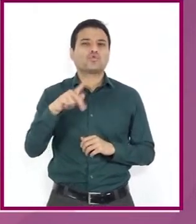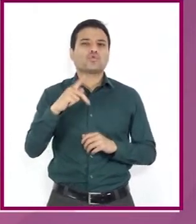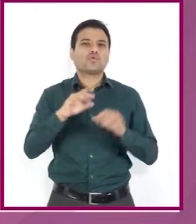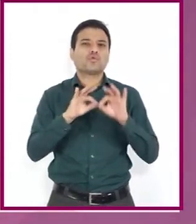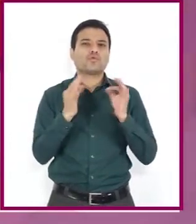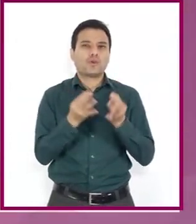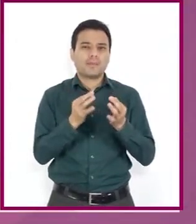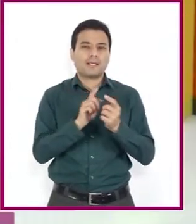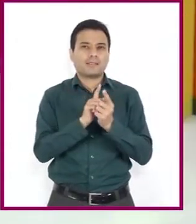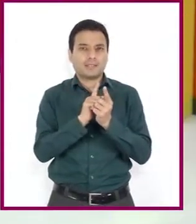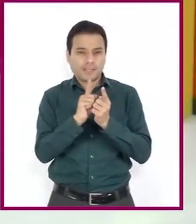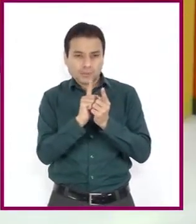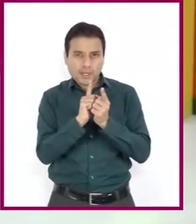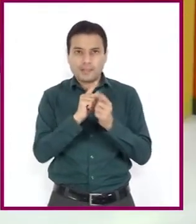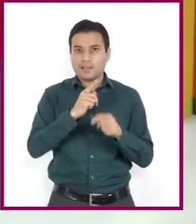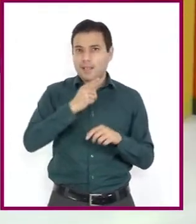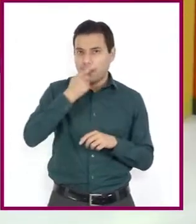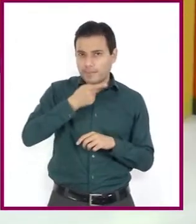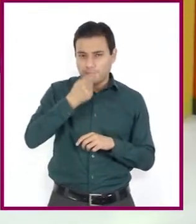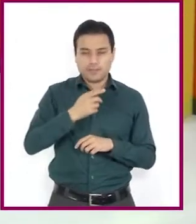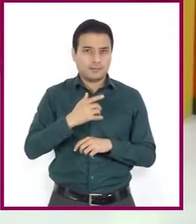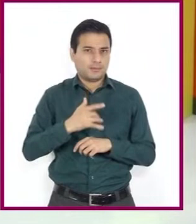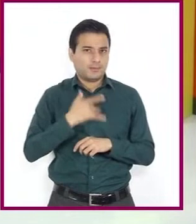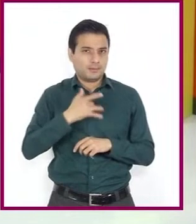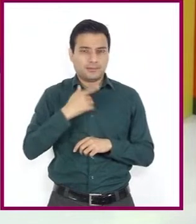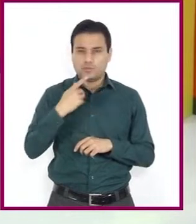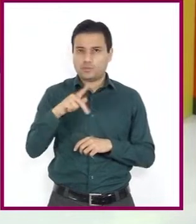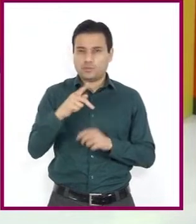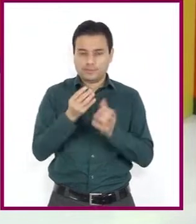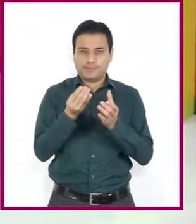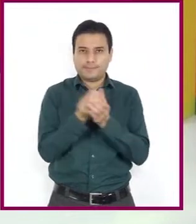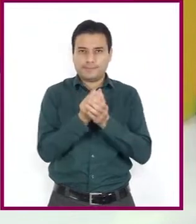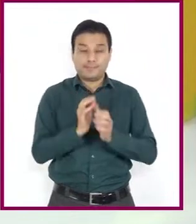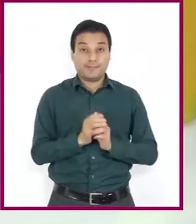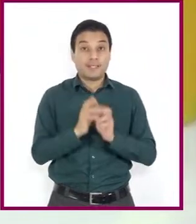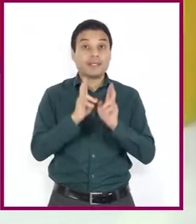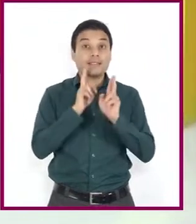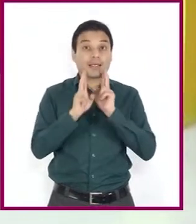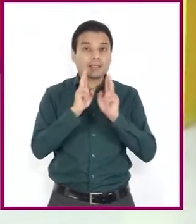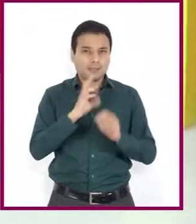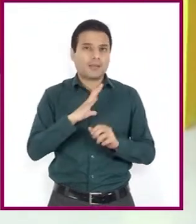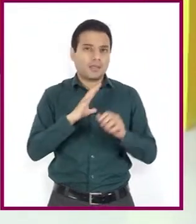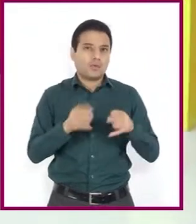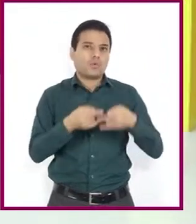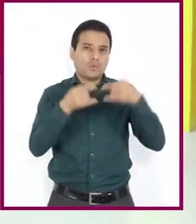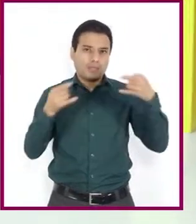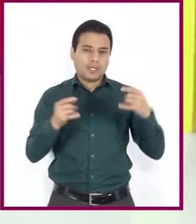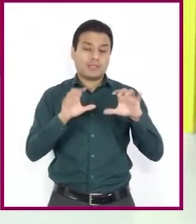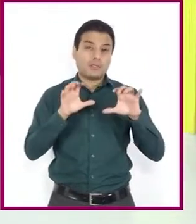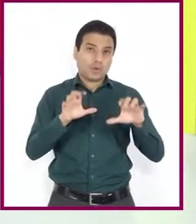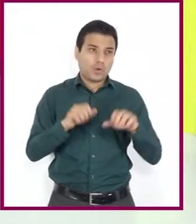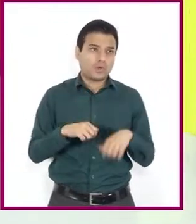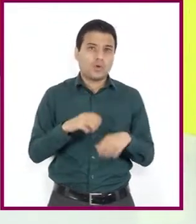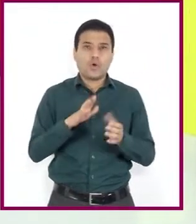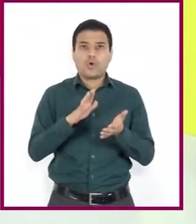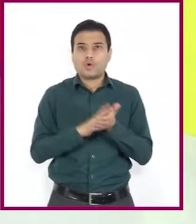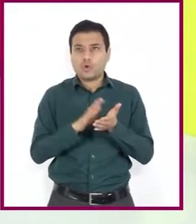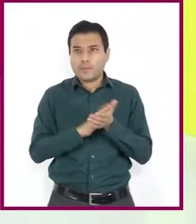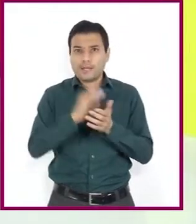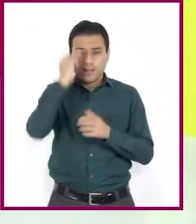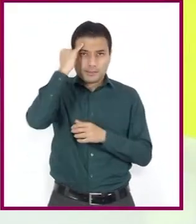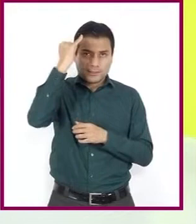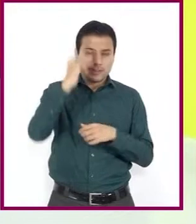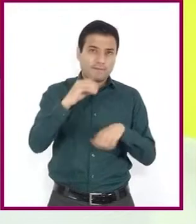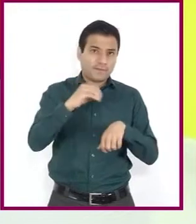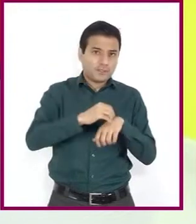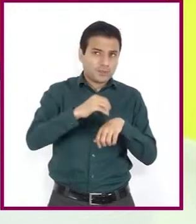de ser y de sentir. En la narrativa podemos encontrar un cuento de terror, una novela de ciencia ficción o